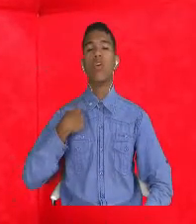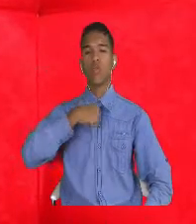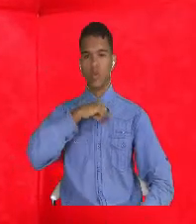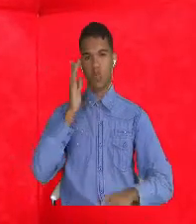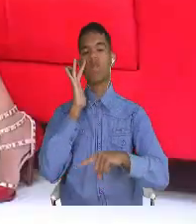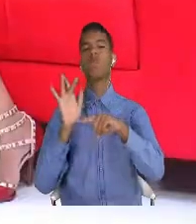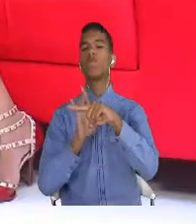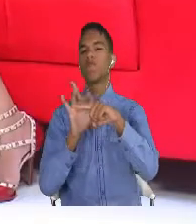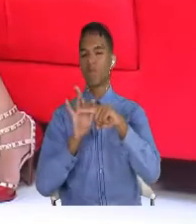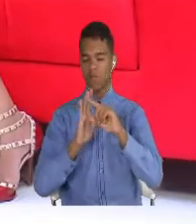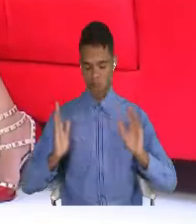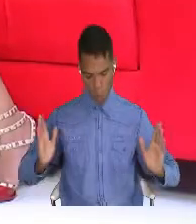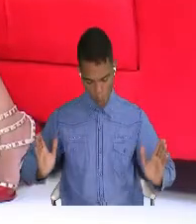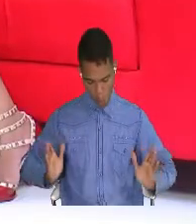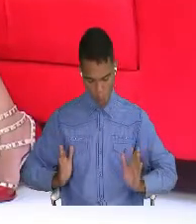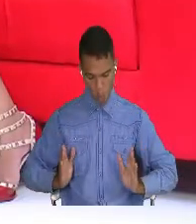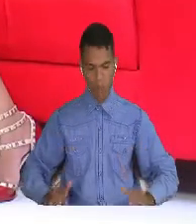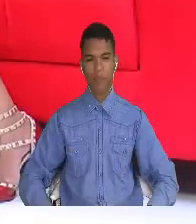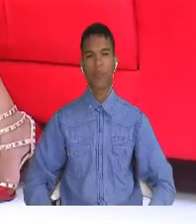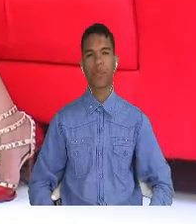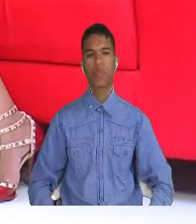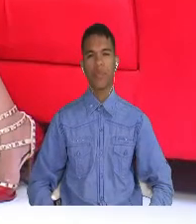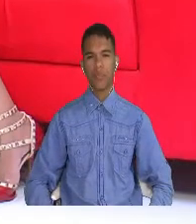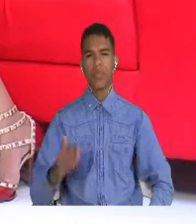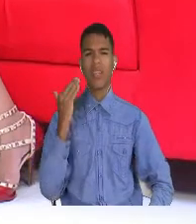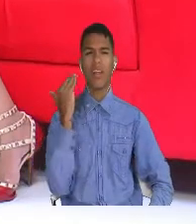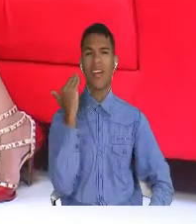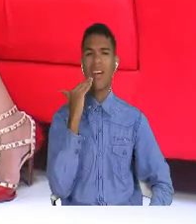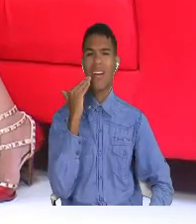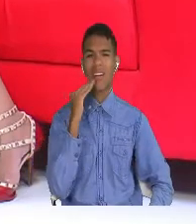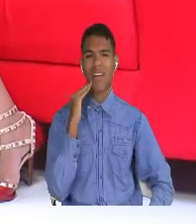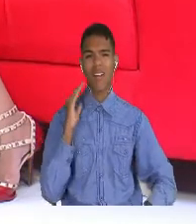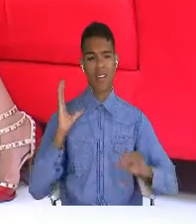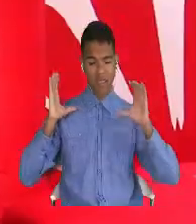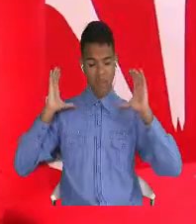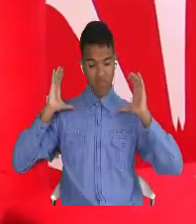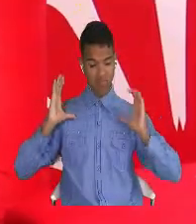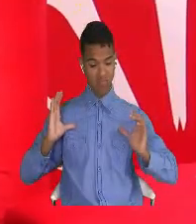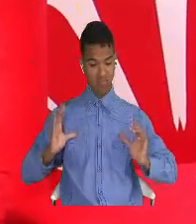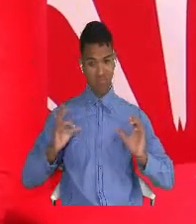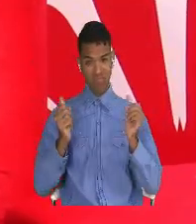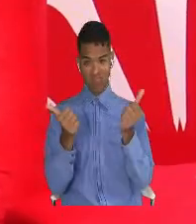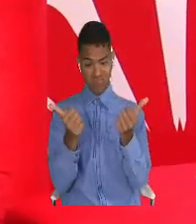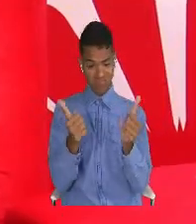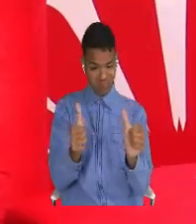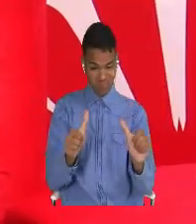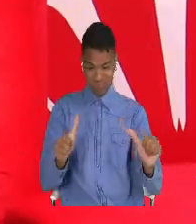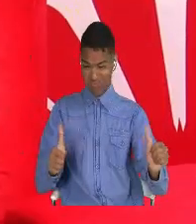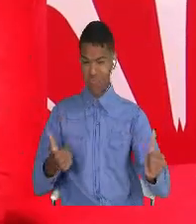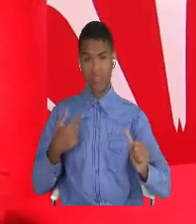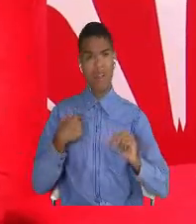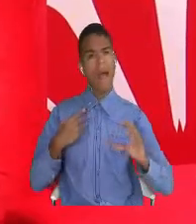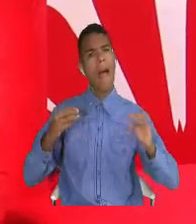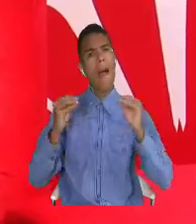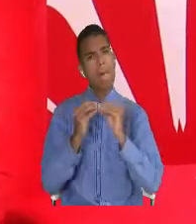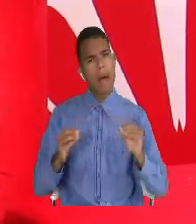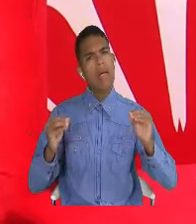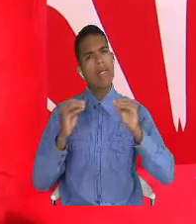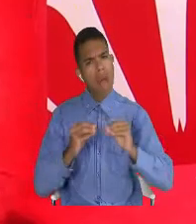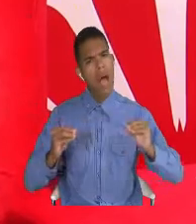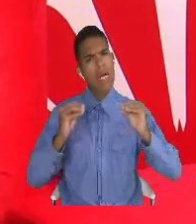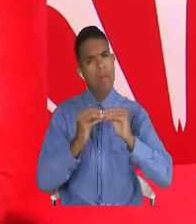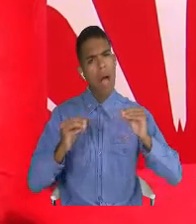Bueno, Cintia, hay mujeres que definitivamente no son conformes con el cuerpazo que tienen y siempre quieren buscar como que una cosita más,